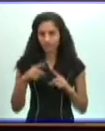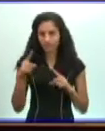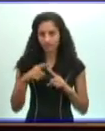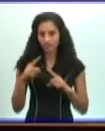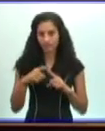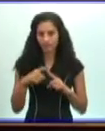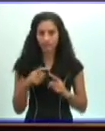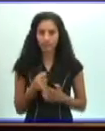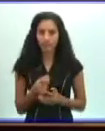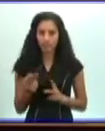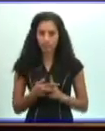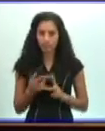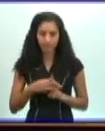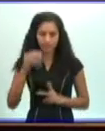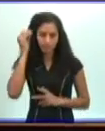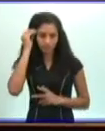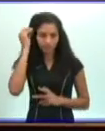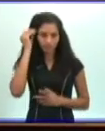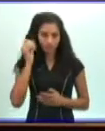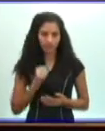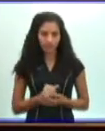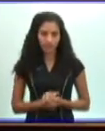siguientes tareas de aprendizaje.